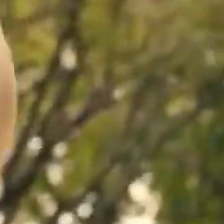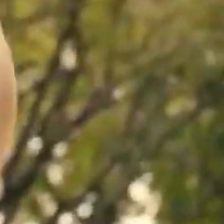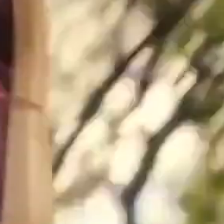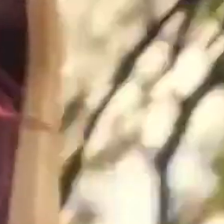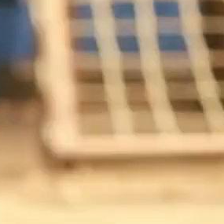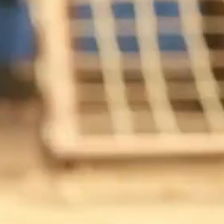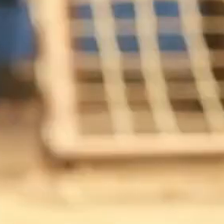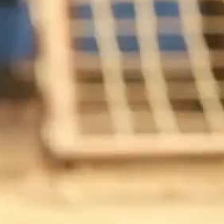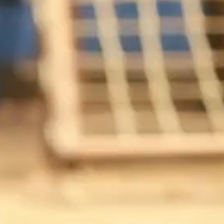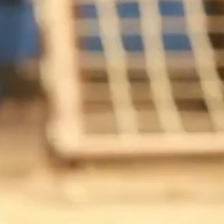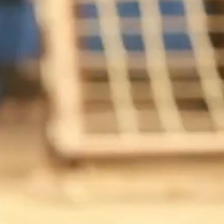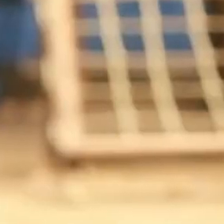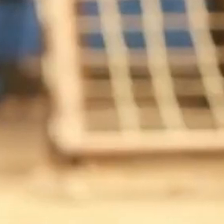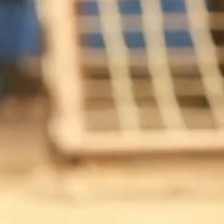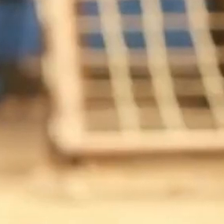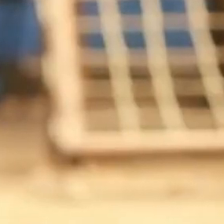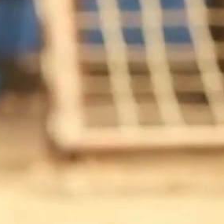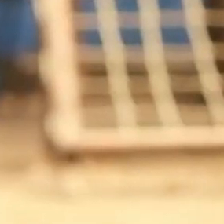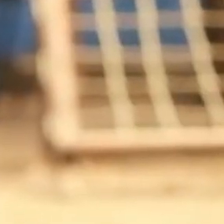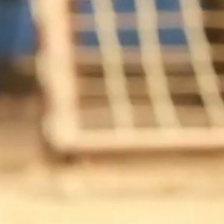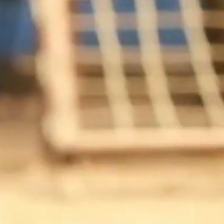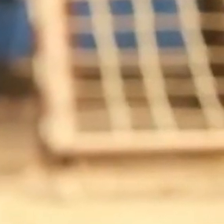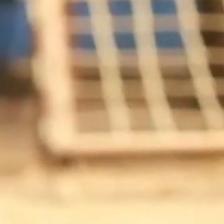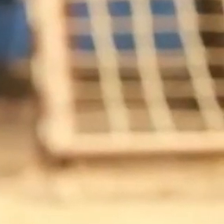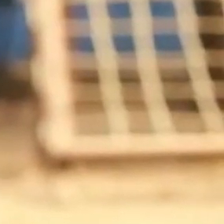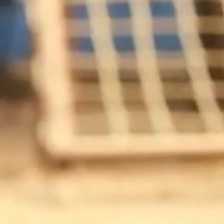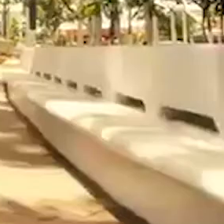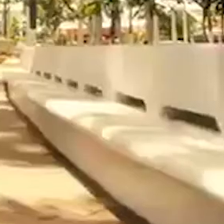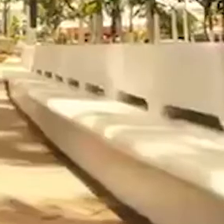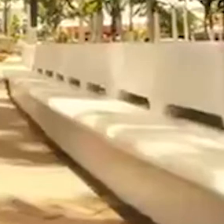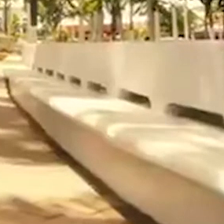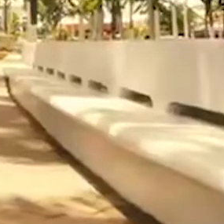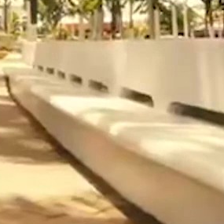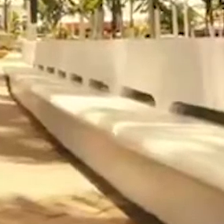A mí no me da igual que usted no piense en nuestro futuro.